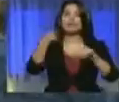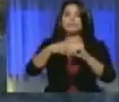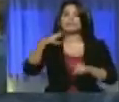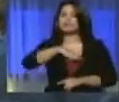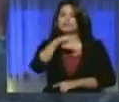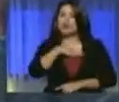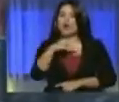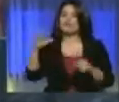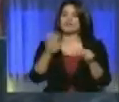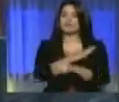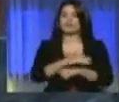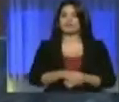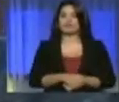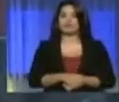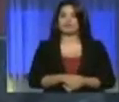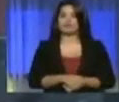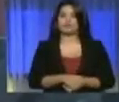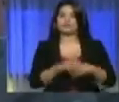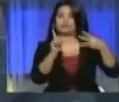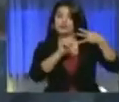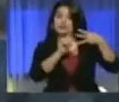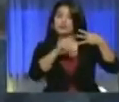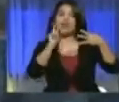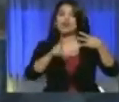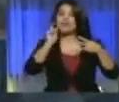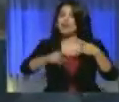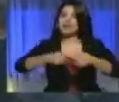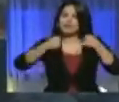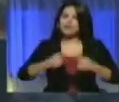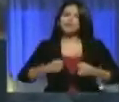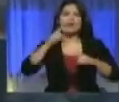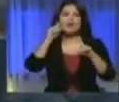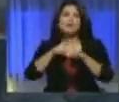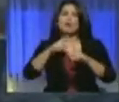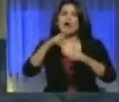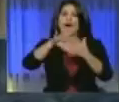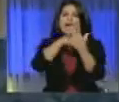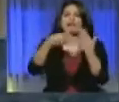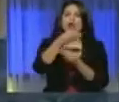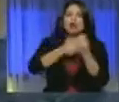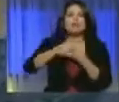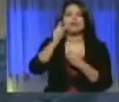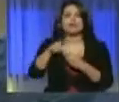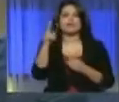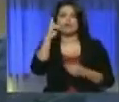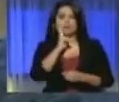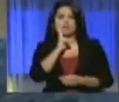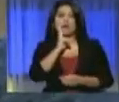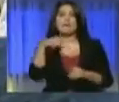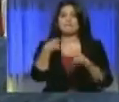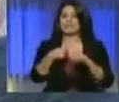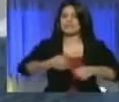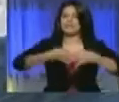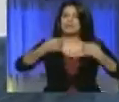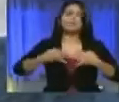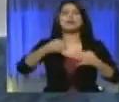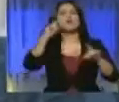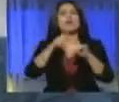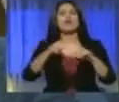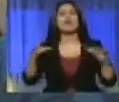CLAP. Apostando con fuerza a la Agenda Económica Bolivariana. Apostando con fuerza a la Unión